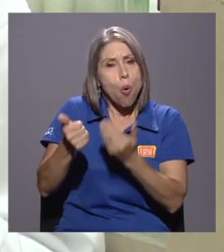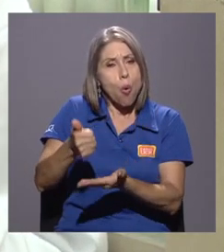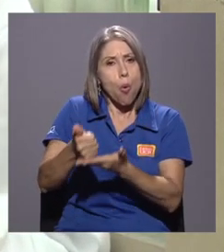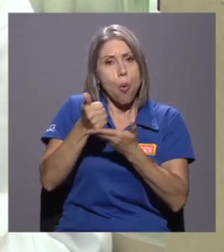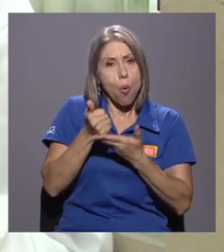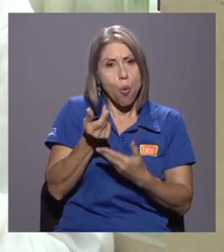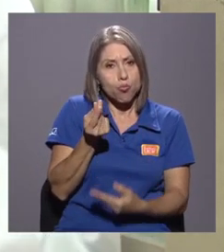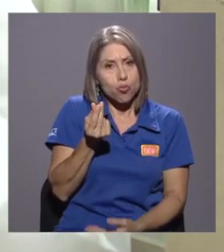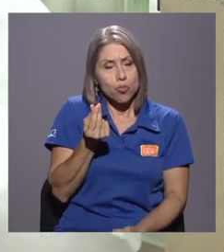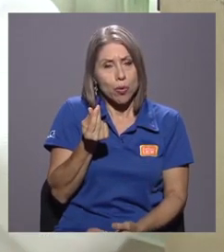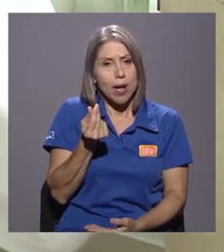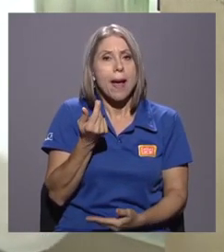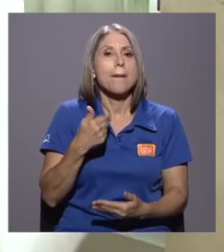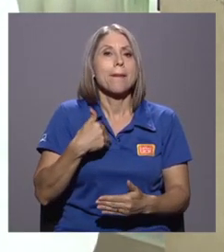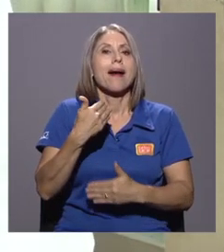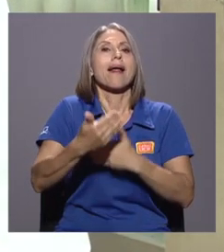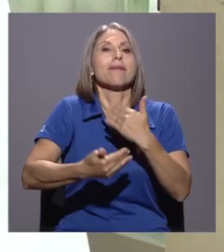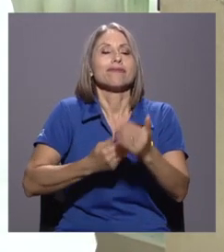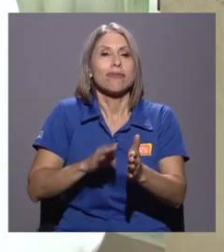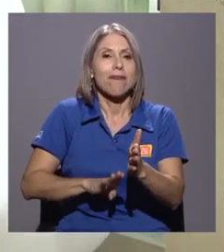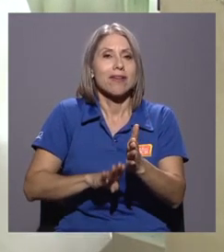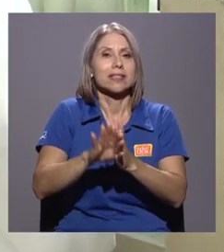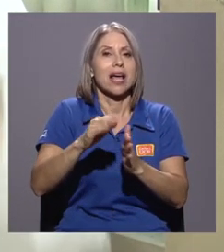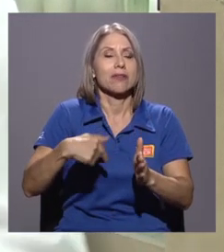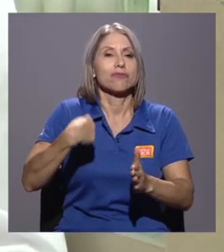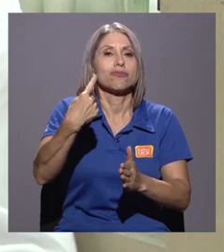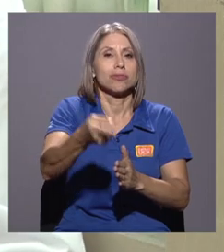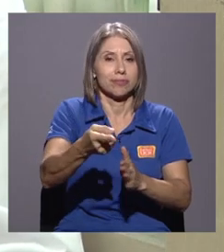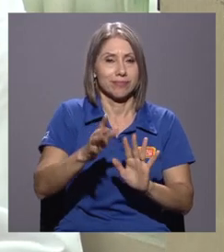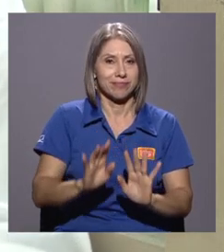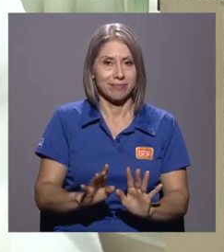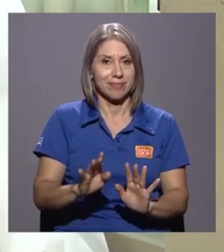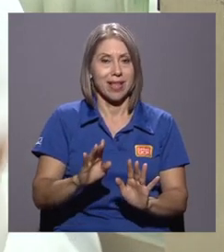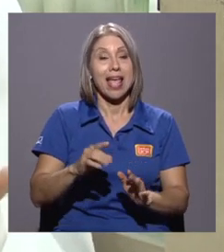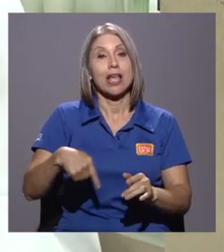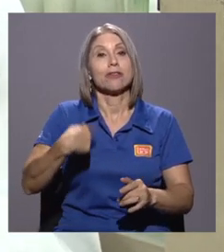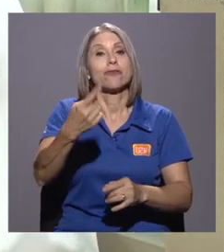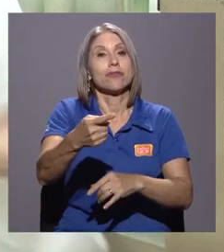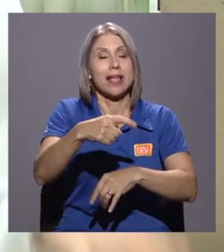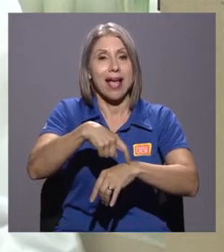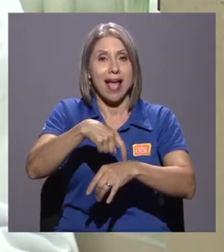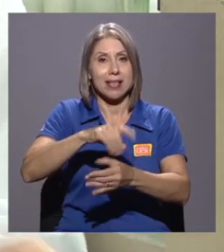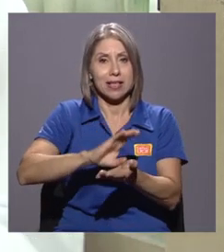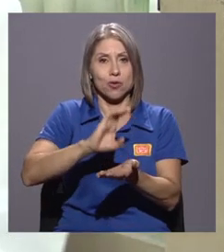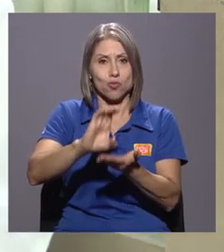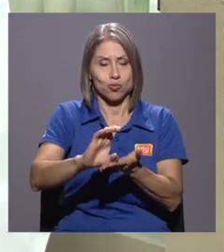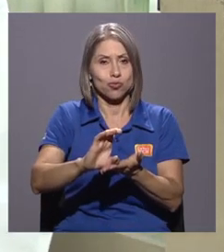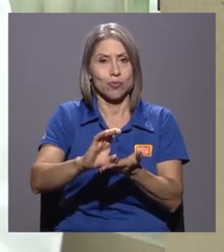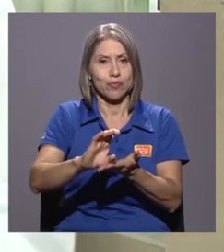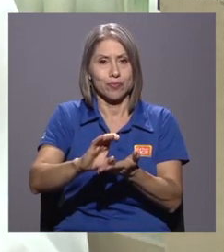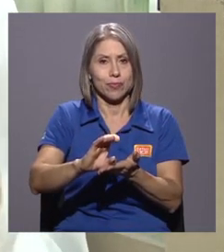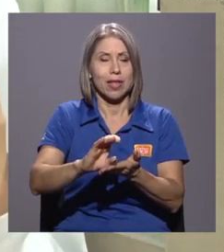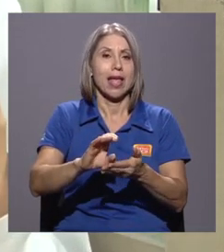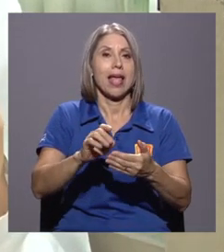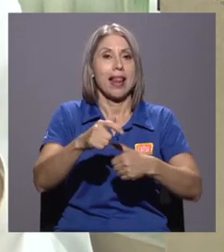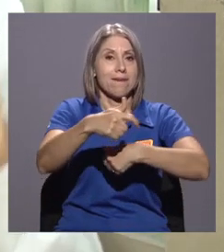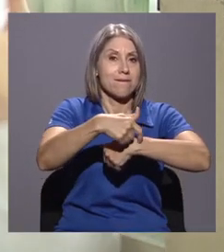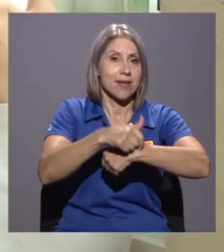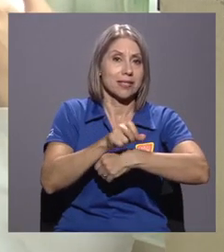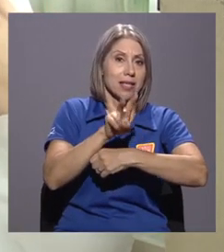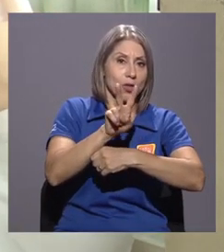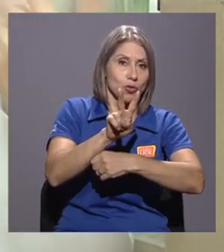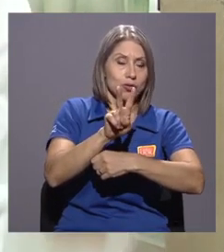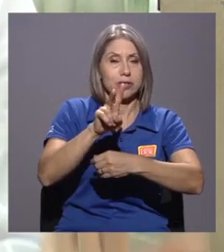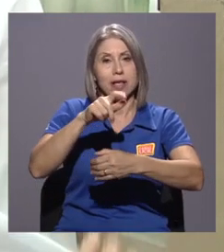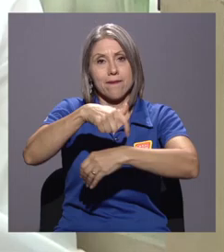para poder avanzar a la siguiente fase del curso. En la siguiente fase del curso, específicamente en las 2 y 3, nosotros vamos a, con